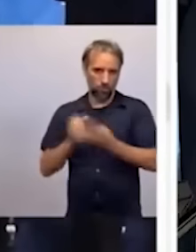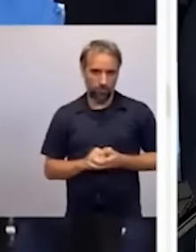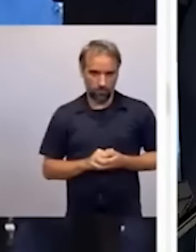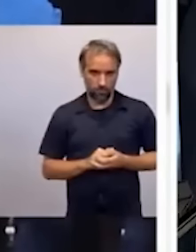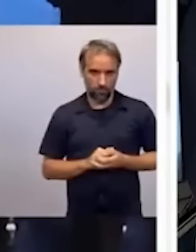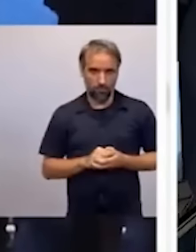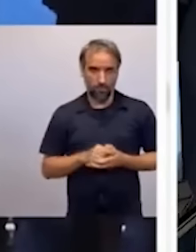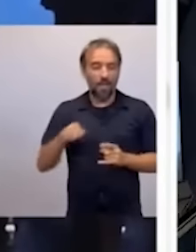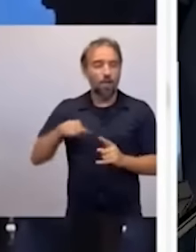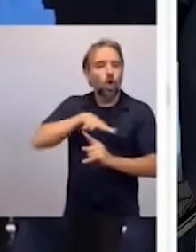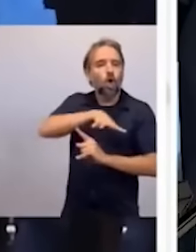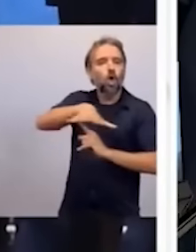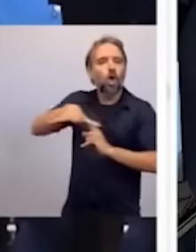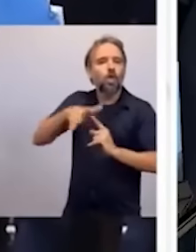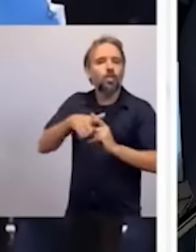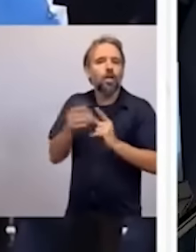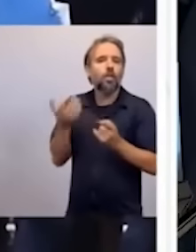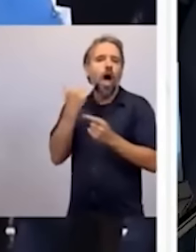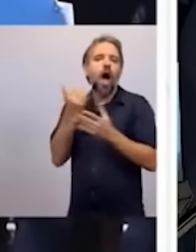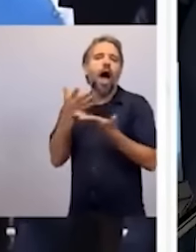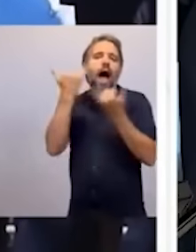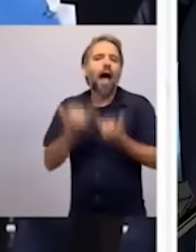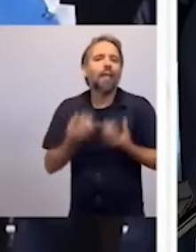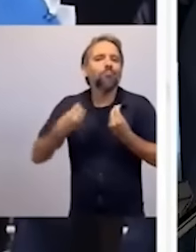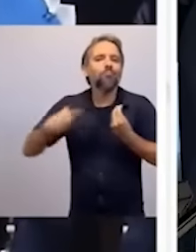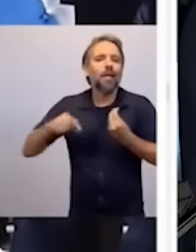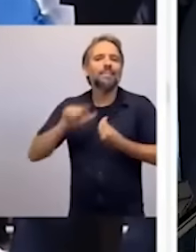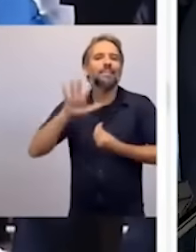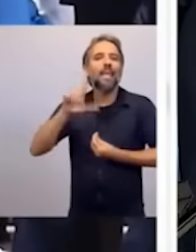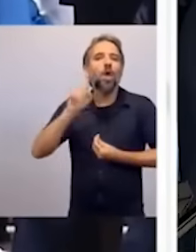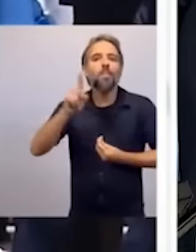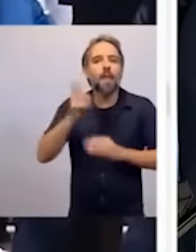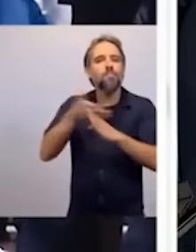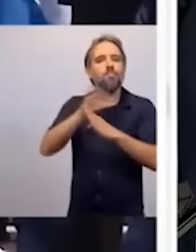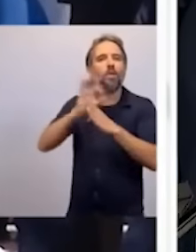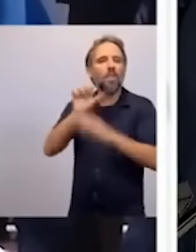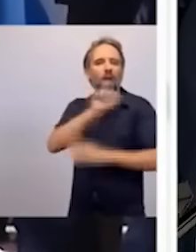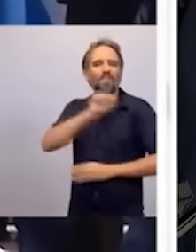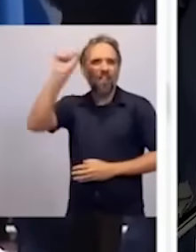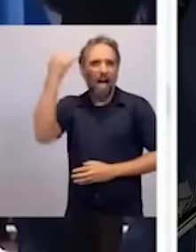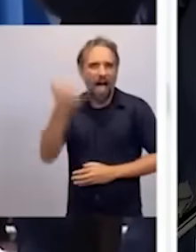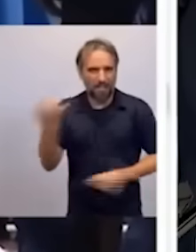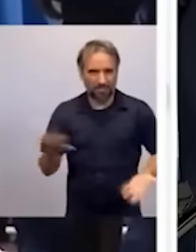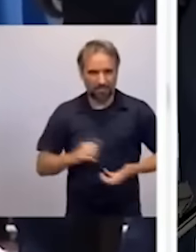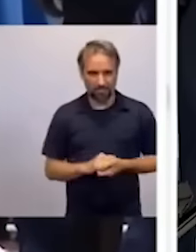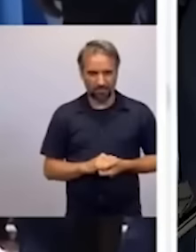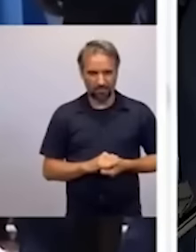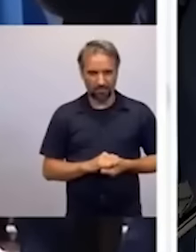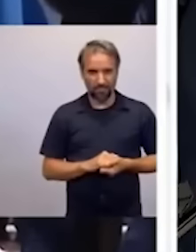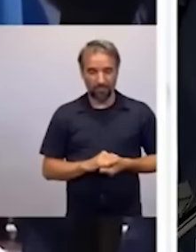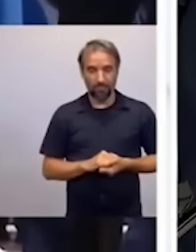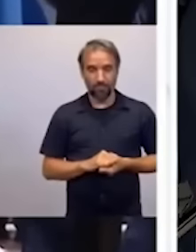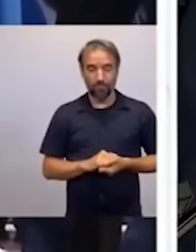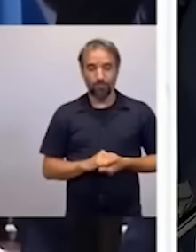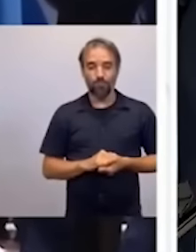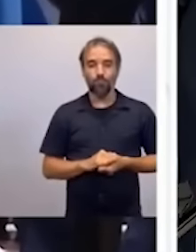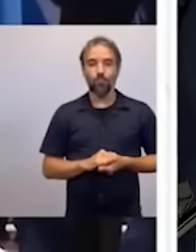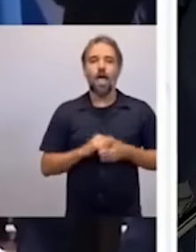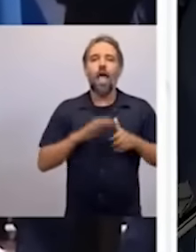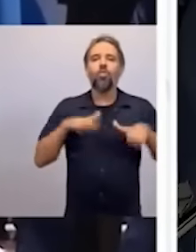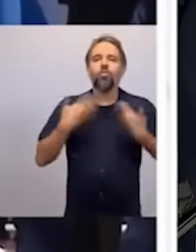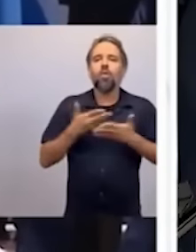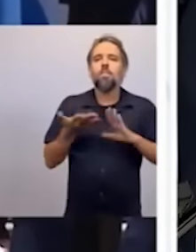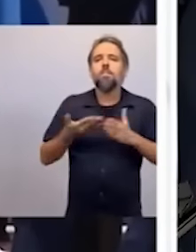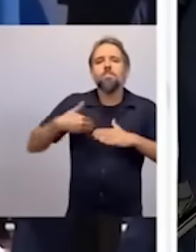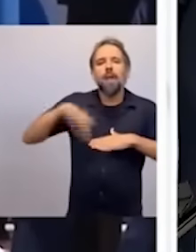hacer lo que quiere y no puede evitar las consecuencias de sus actos algunas nos preocupan las consecuencias de nuestros actos y hay gente La que no yo creo que no